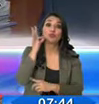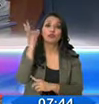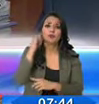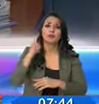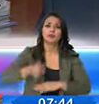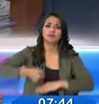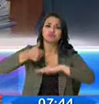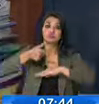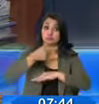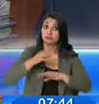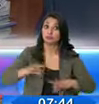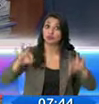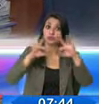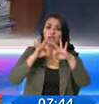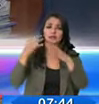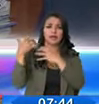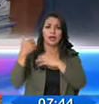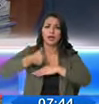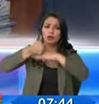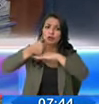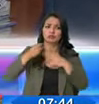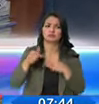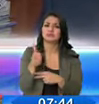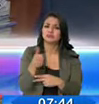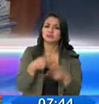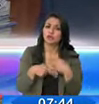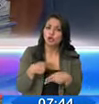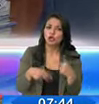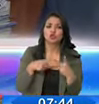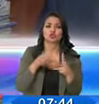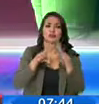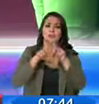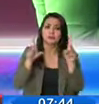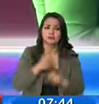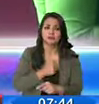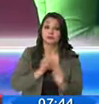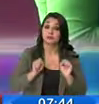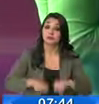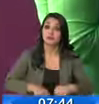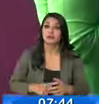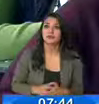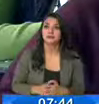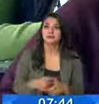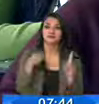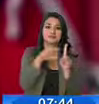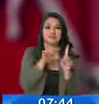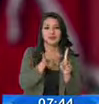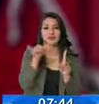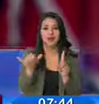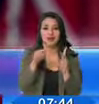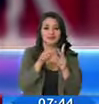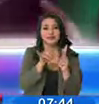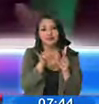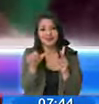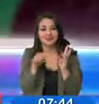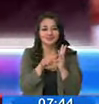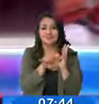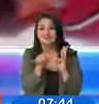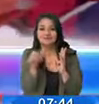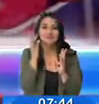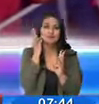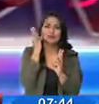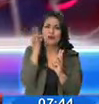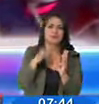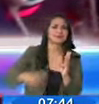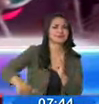cargos importantes, son emprendedoras, tienen sus empresas propias. Casos como el de Elizabeth, Isabel y Alexandra, hay centenares